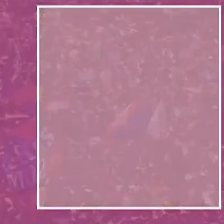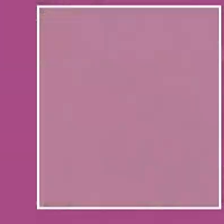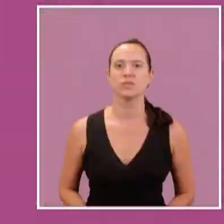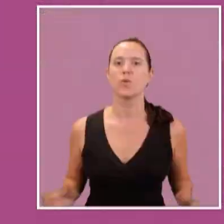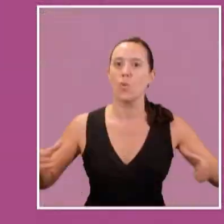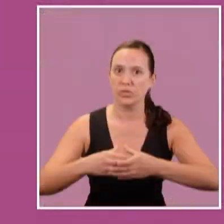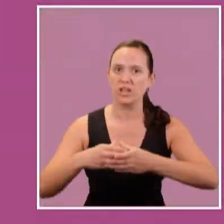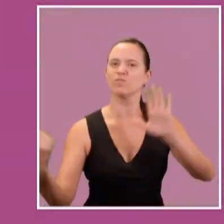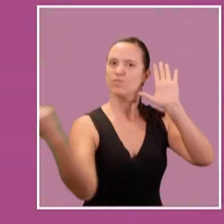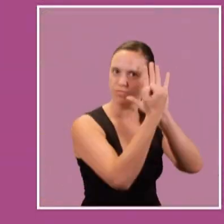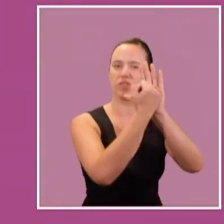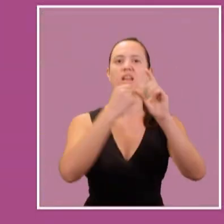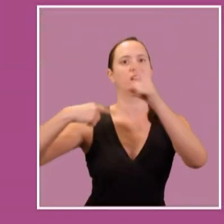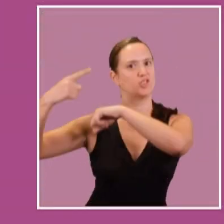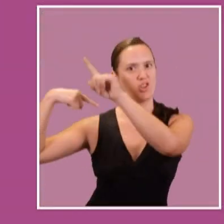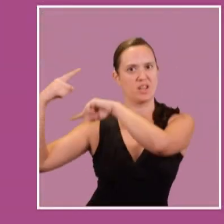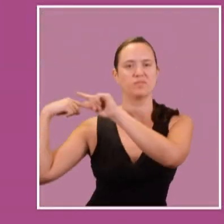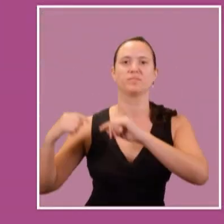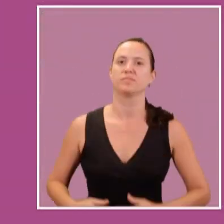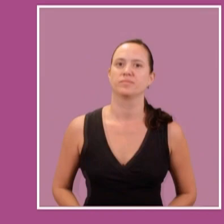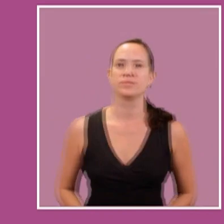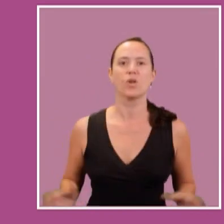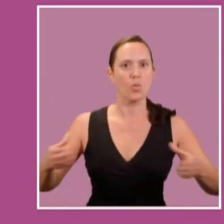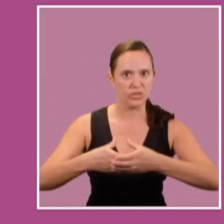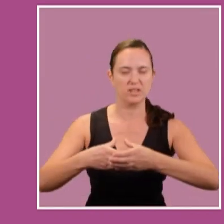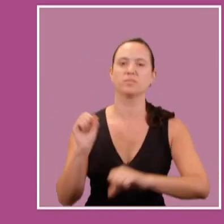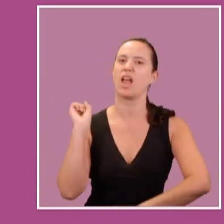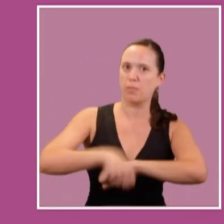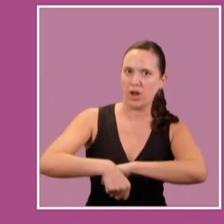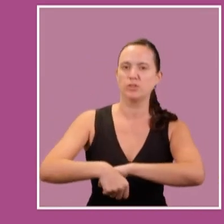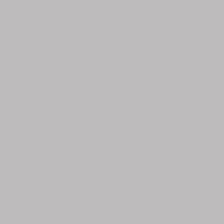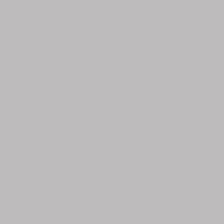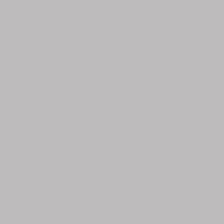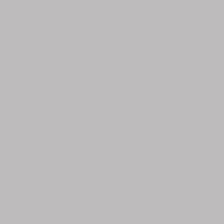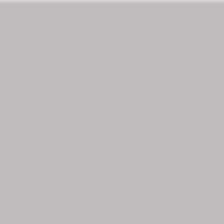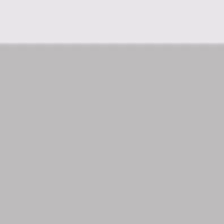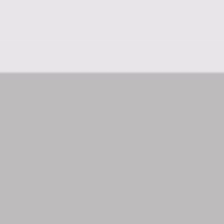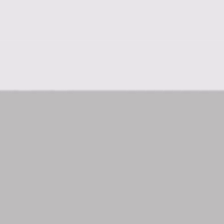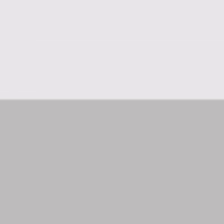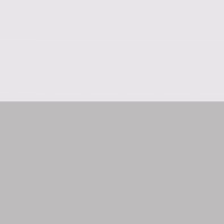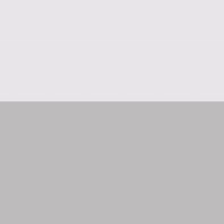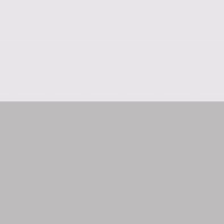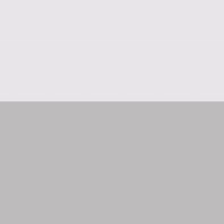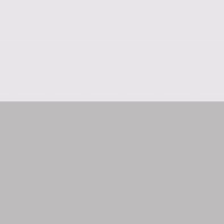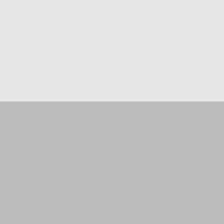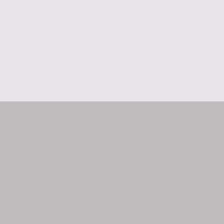historia. Juntas hacemos historia. Juntas aprobamos.